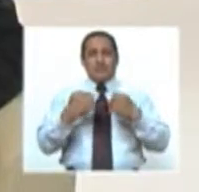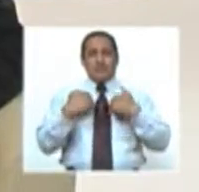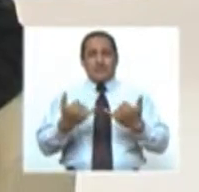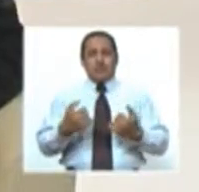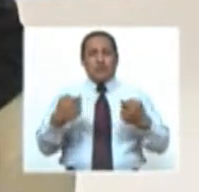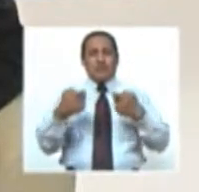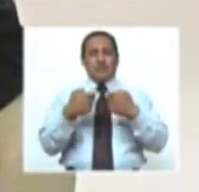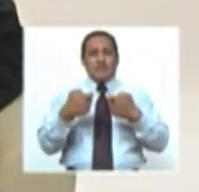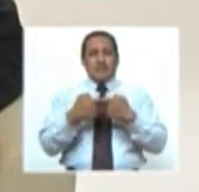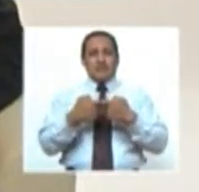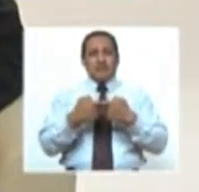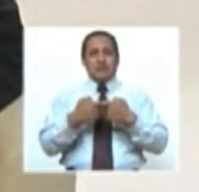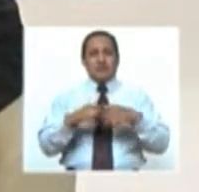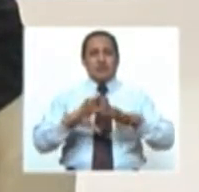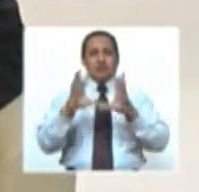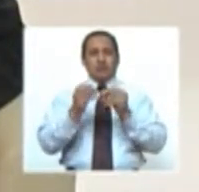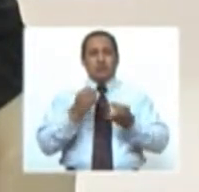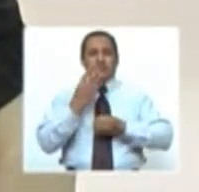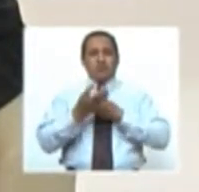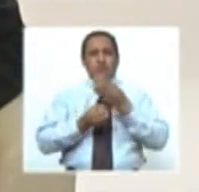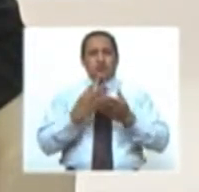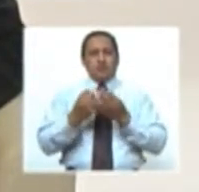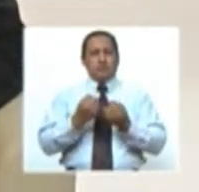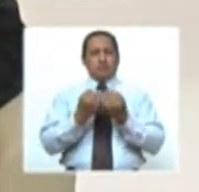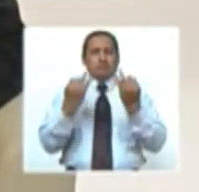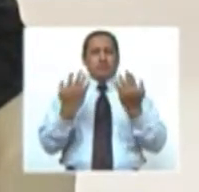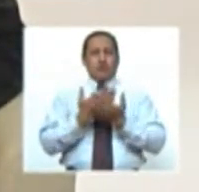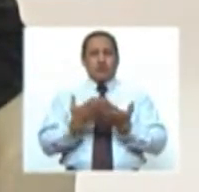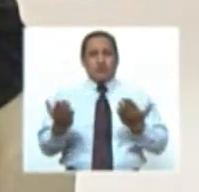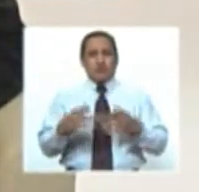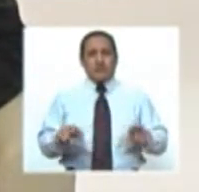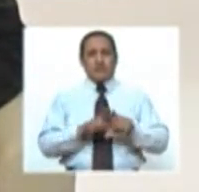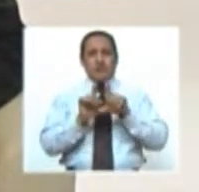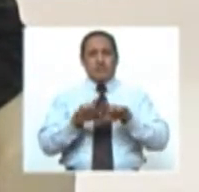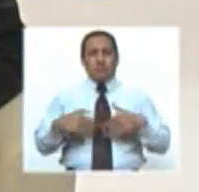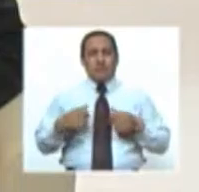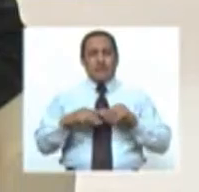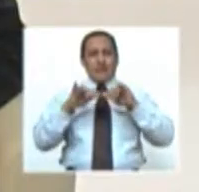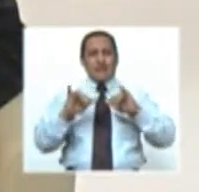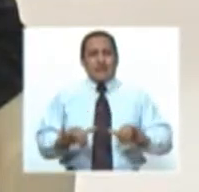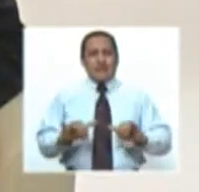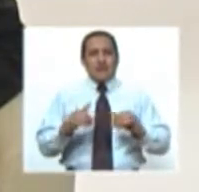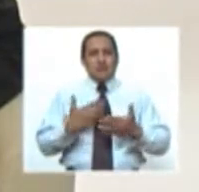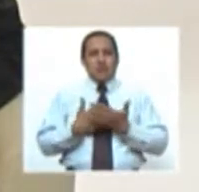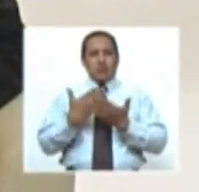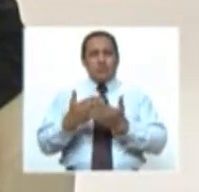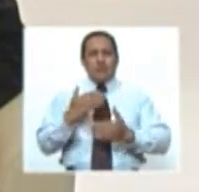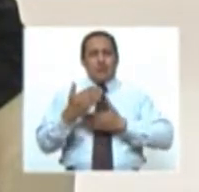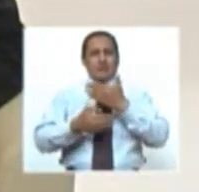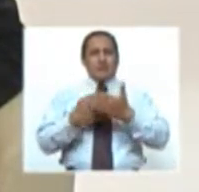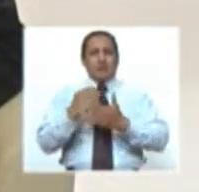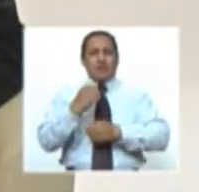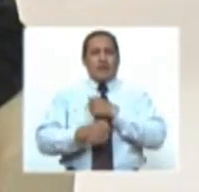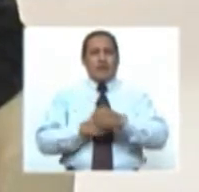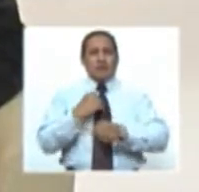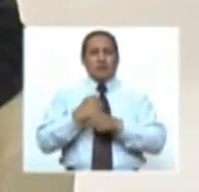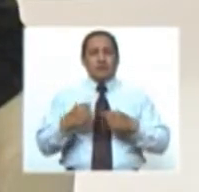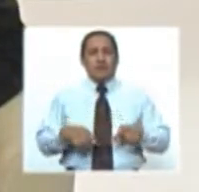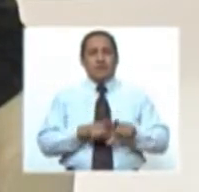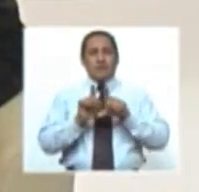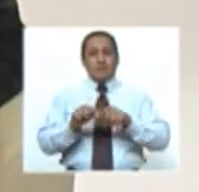en esta web de información infinita de datos pueda permanecer indefinidamente en el tiempo, e